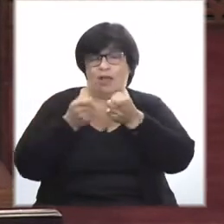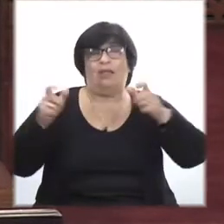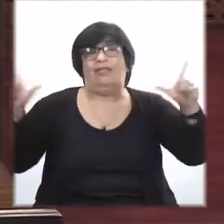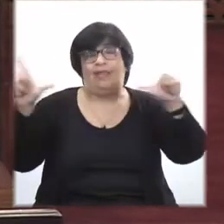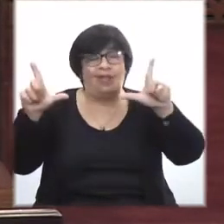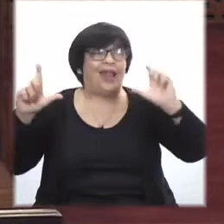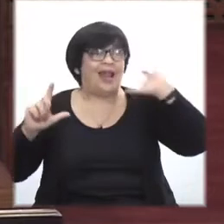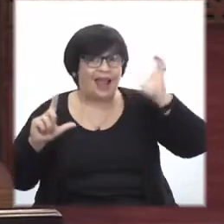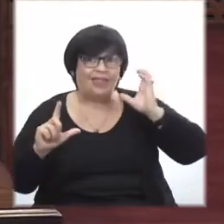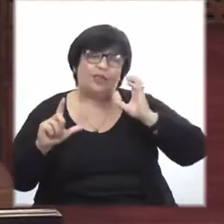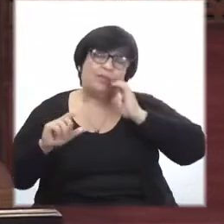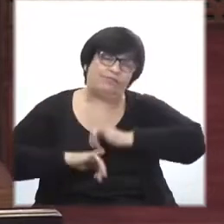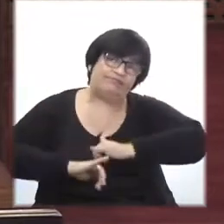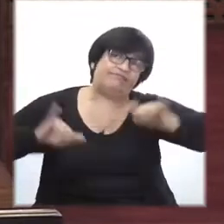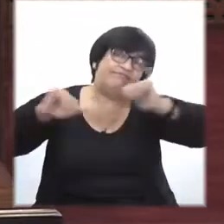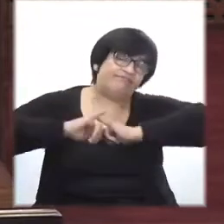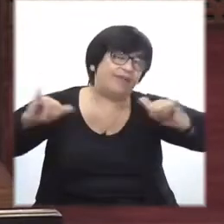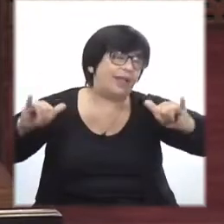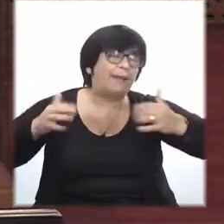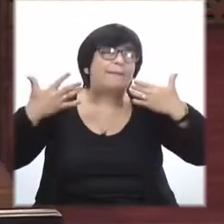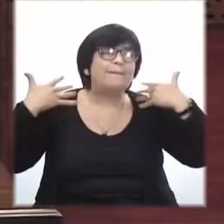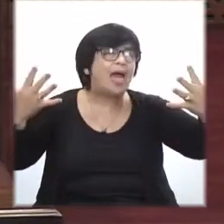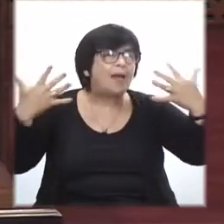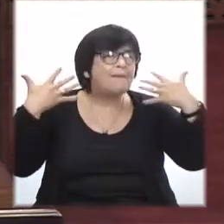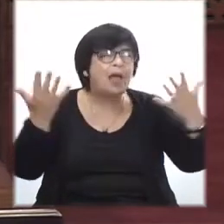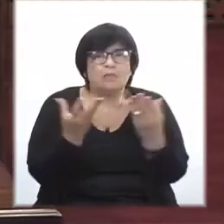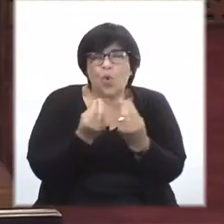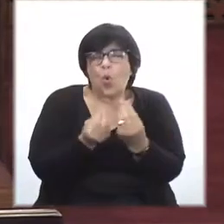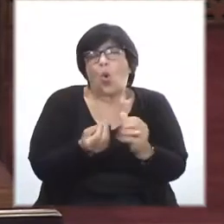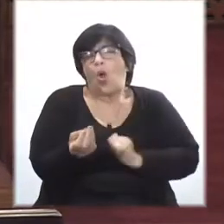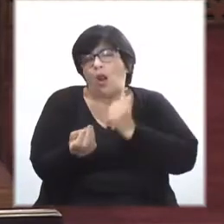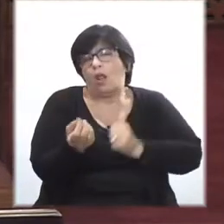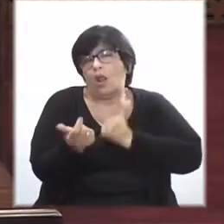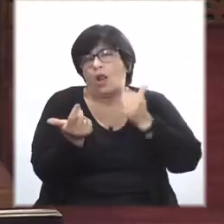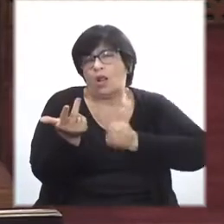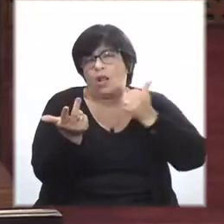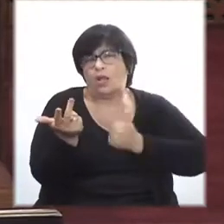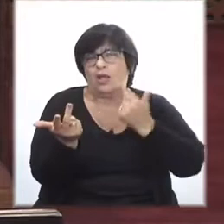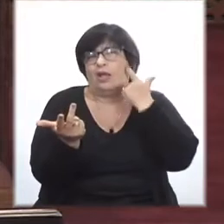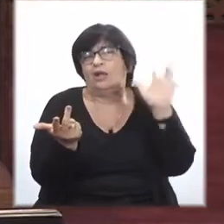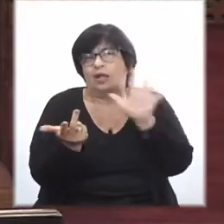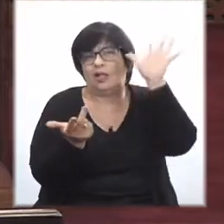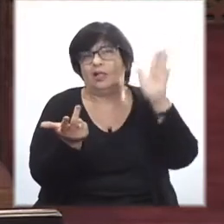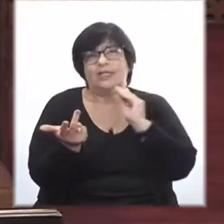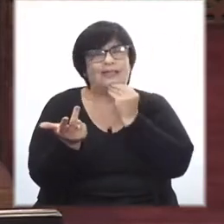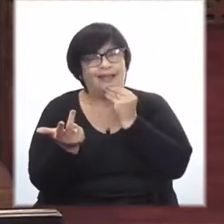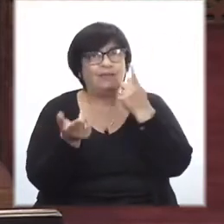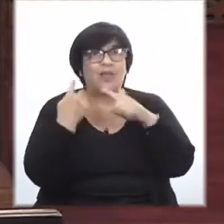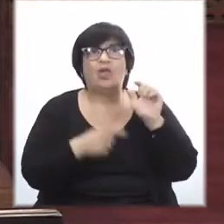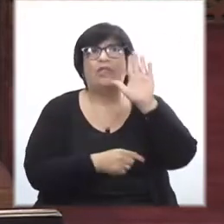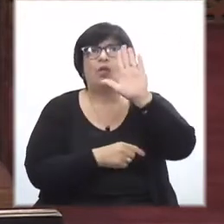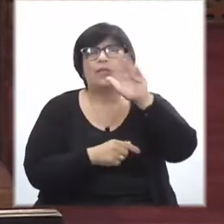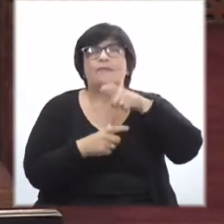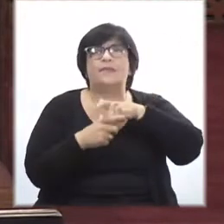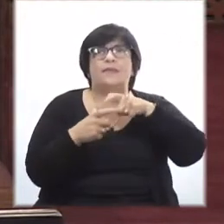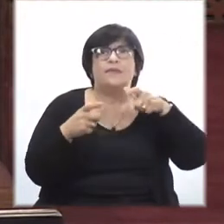para irradiar una propaganda abrumadora de los pretendidos beneficios de su actividad, mientras crece nuestra deuda externa y el combate